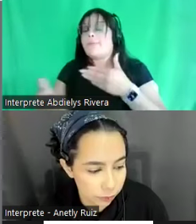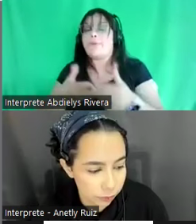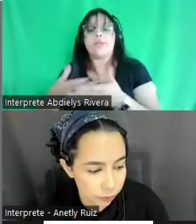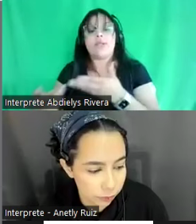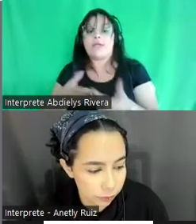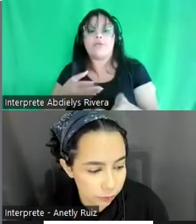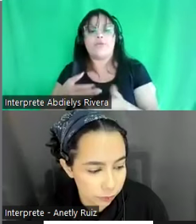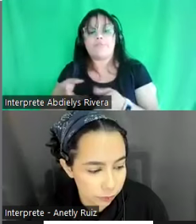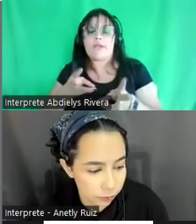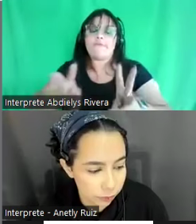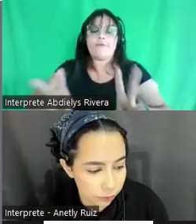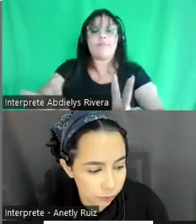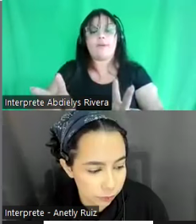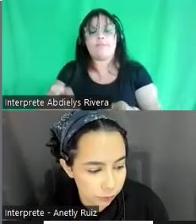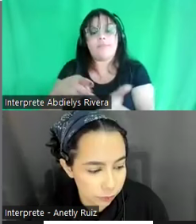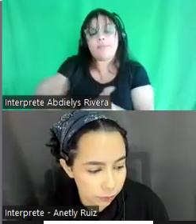quiere ir comentando.